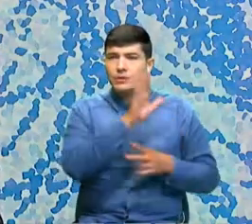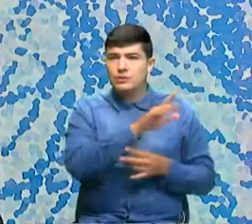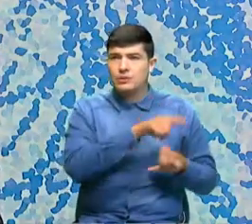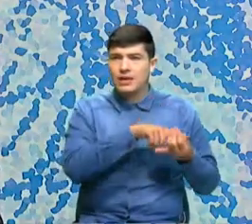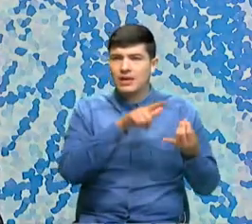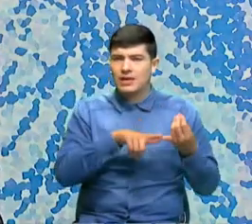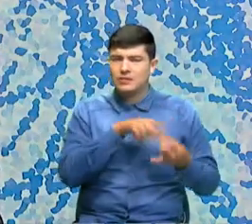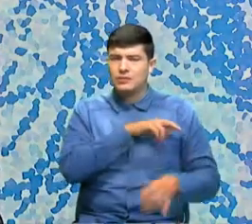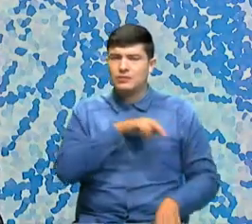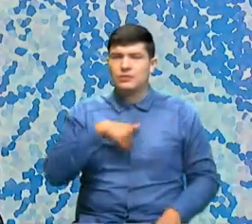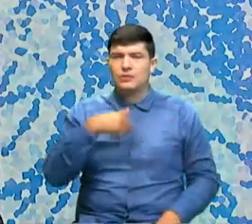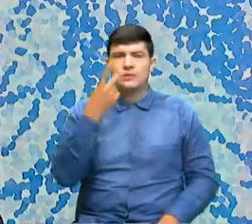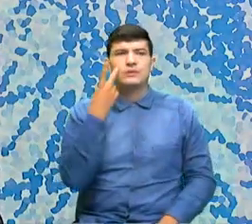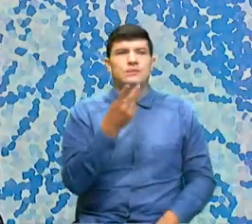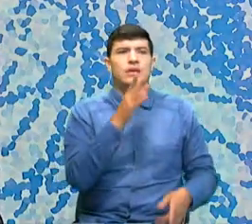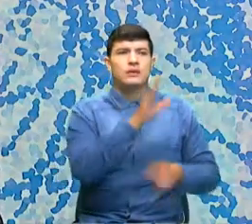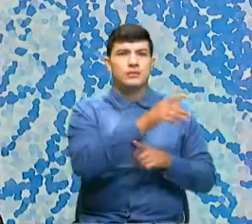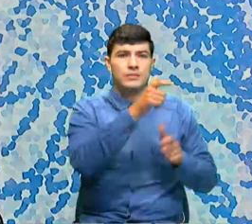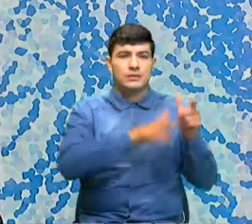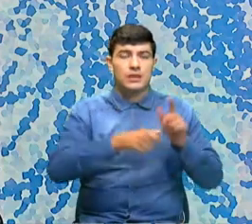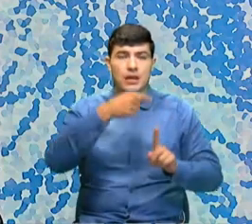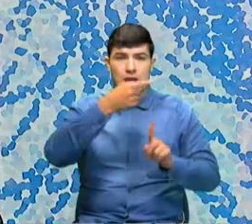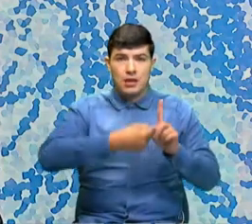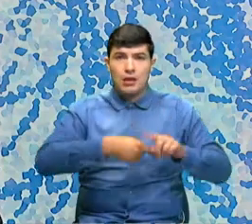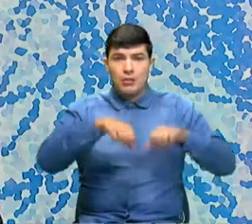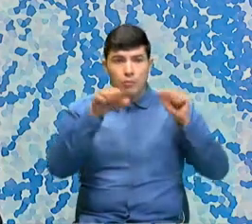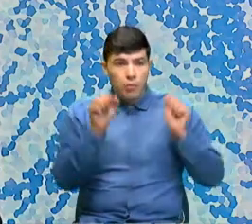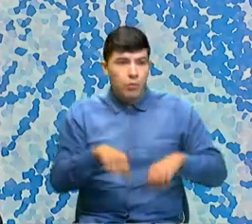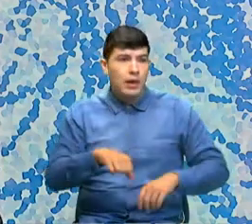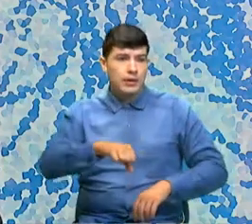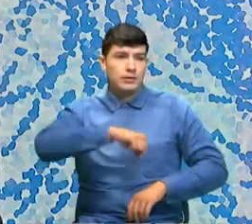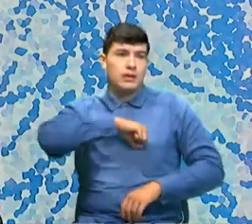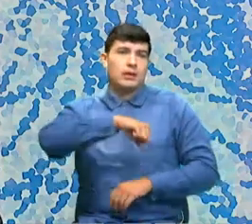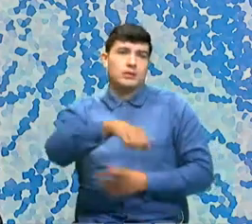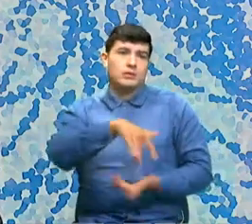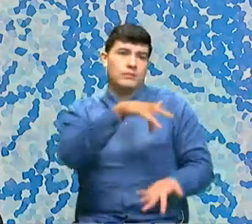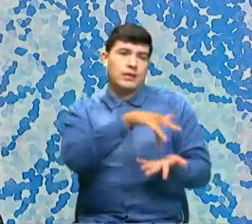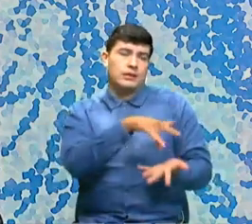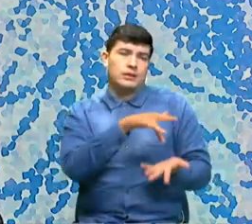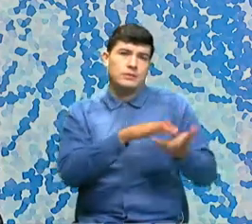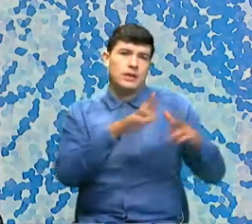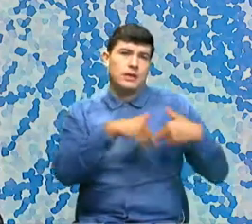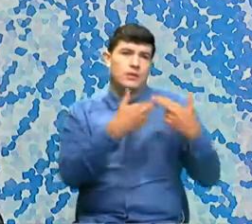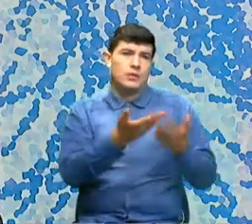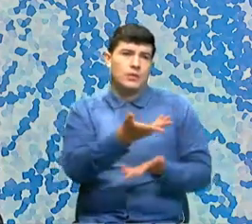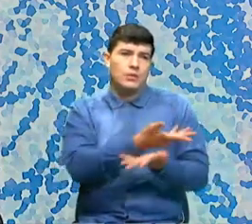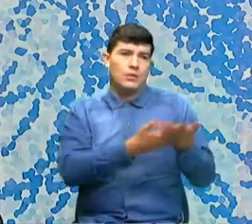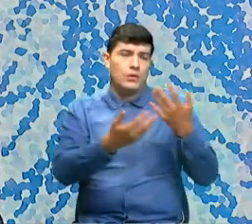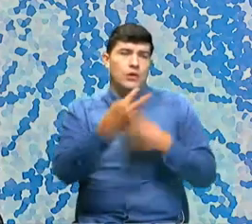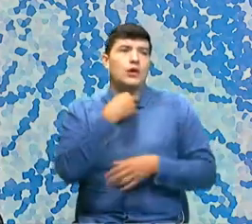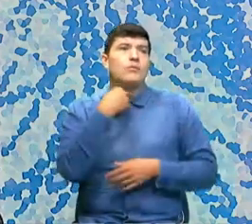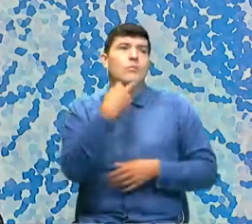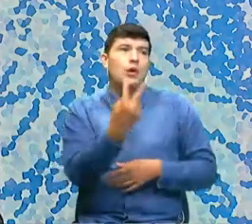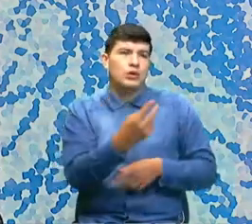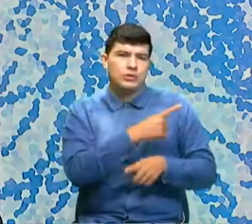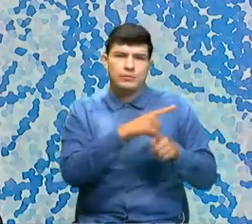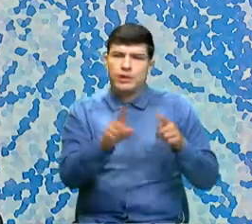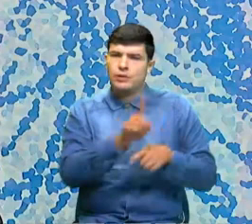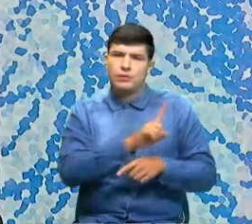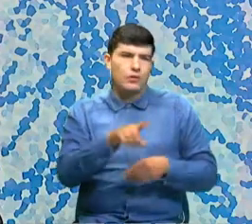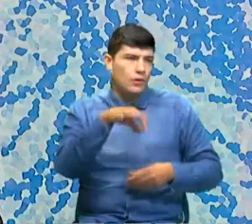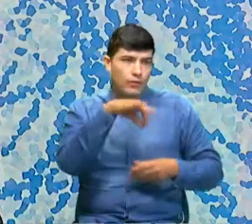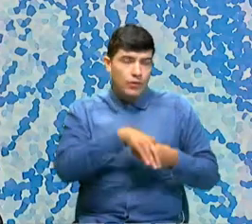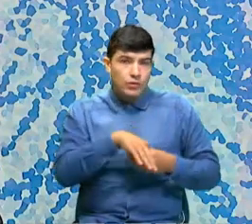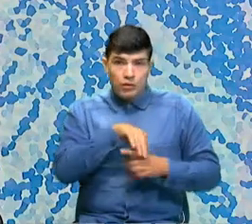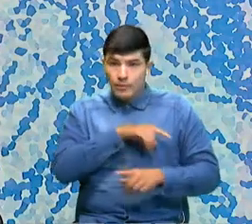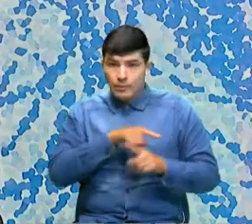En el caso vemos que los arrendatarios en un momento dado podrían tener derecho a entrar a las asambleas con voz pero sin voto, pero no es que